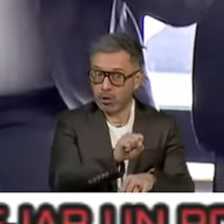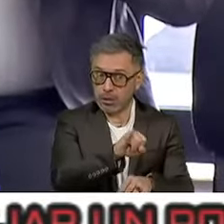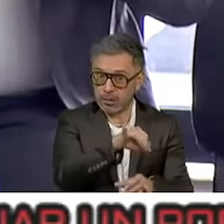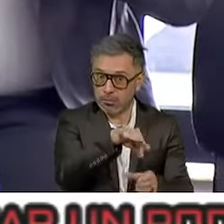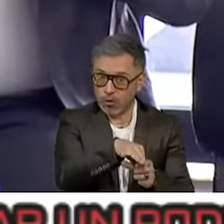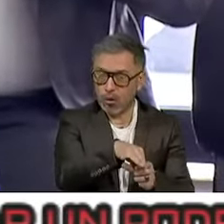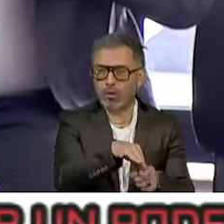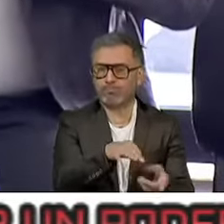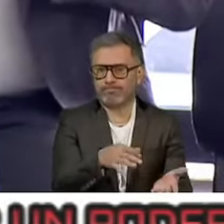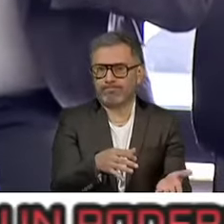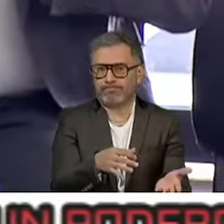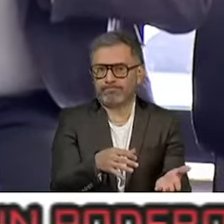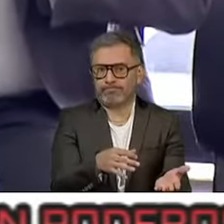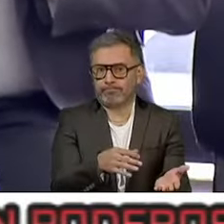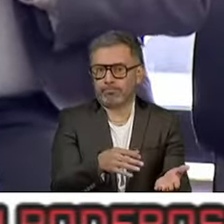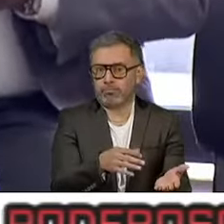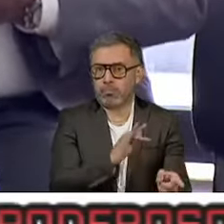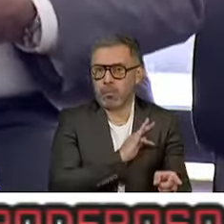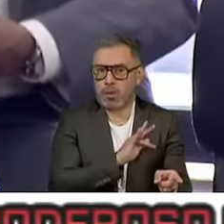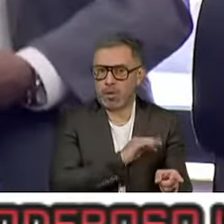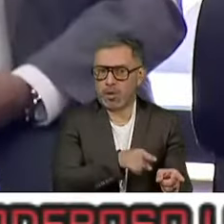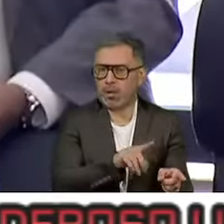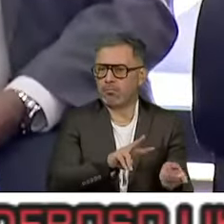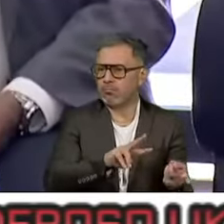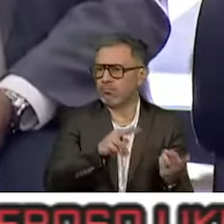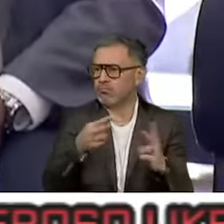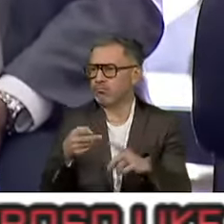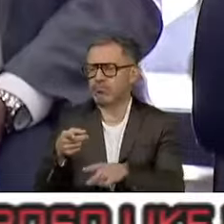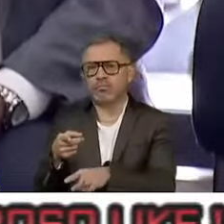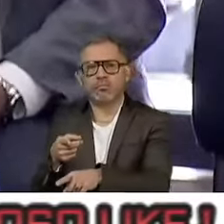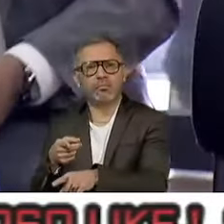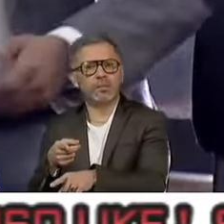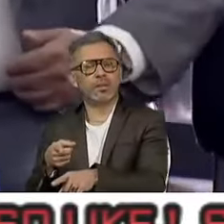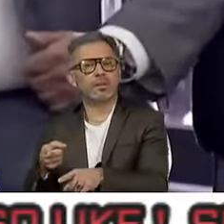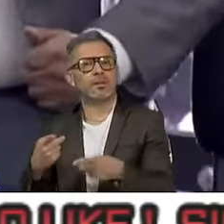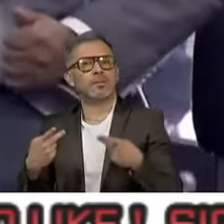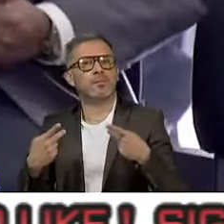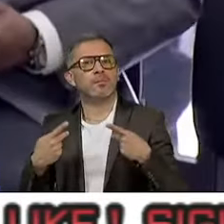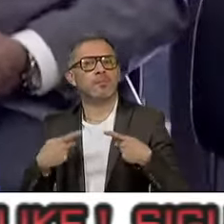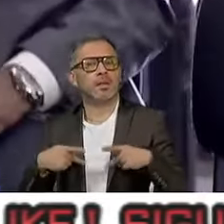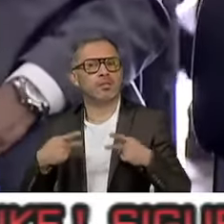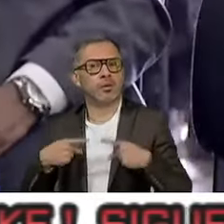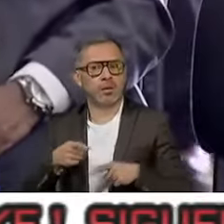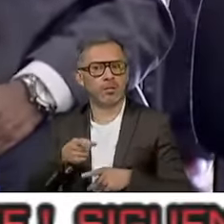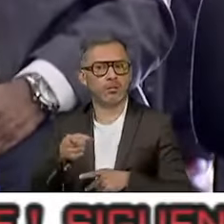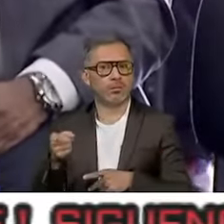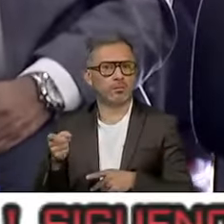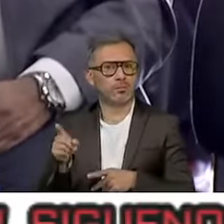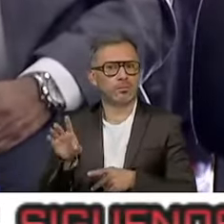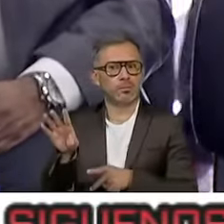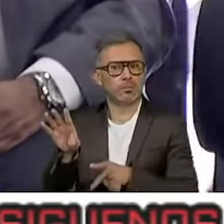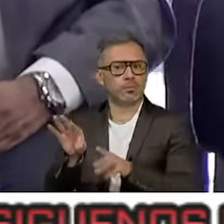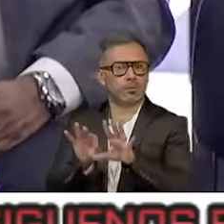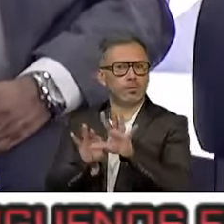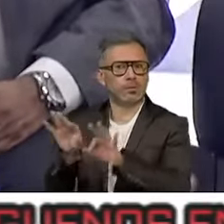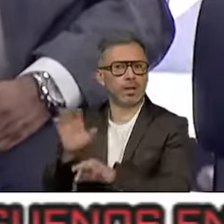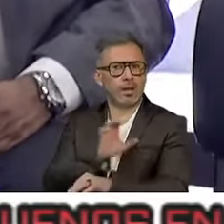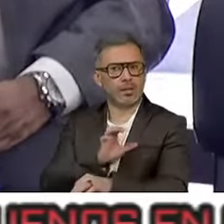que aberrante el hecho de que no permitan o no se permitan que personas sean votadas cuando ni siquiera tienen esa